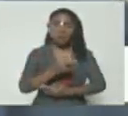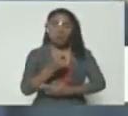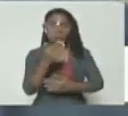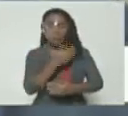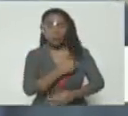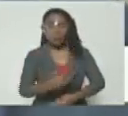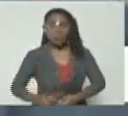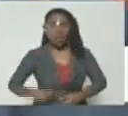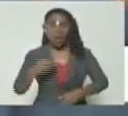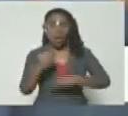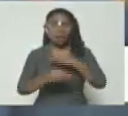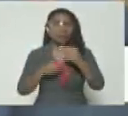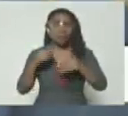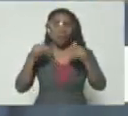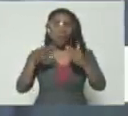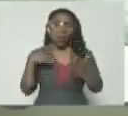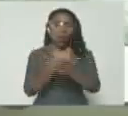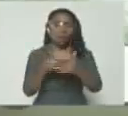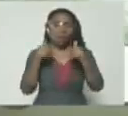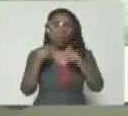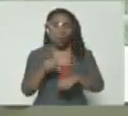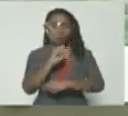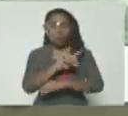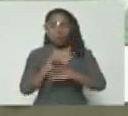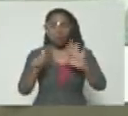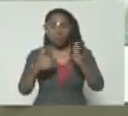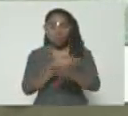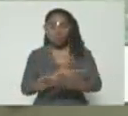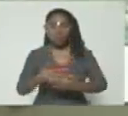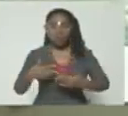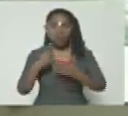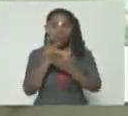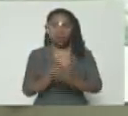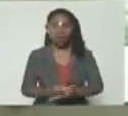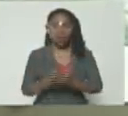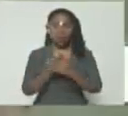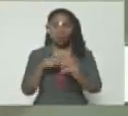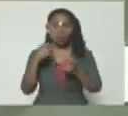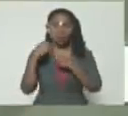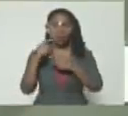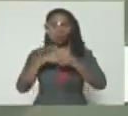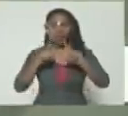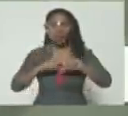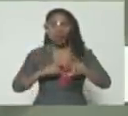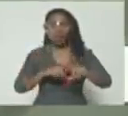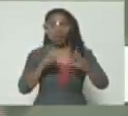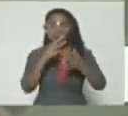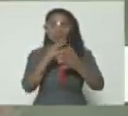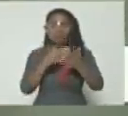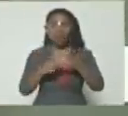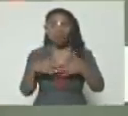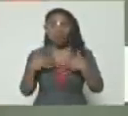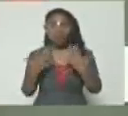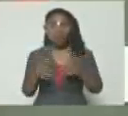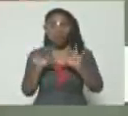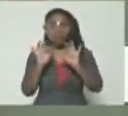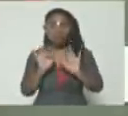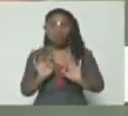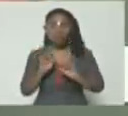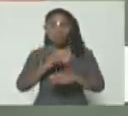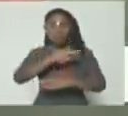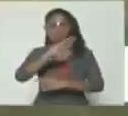llevamos hasta hoy 16 millones de kilos exportados, incluyendo los distintos rubros de las especies de